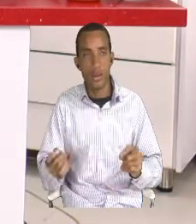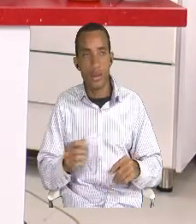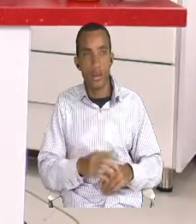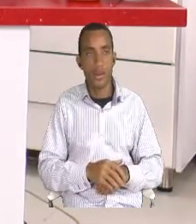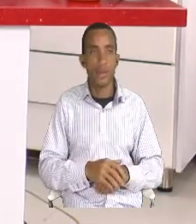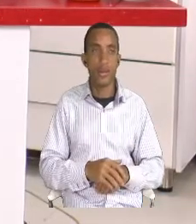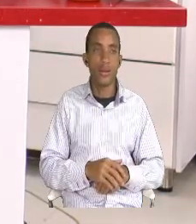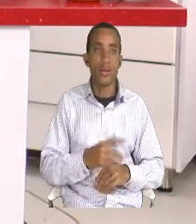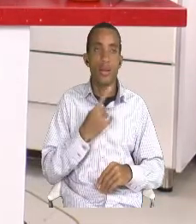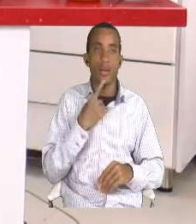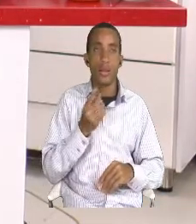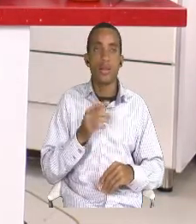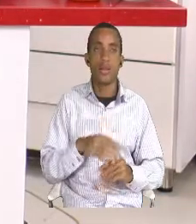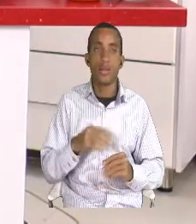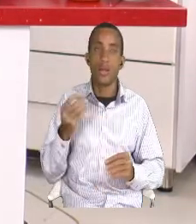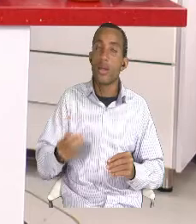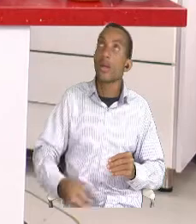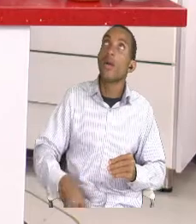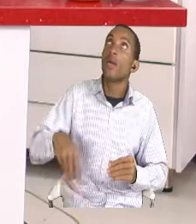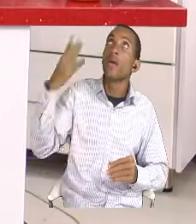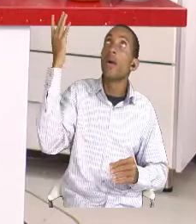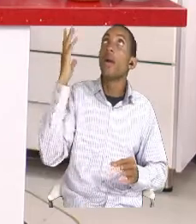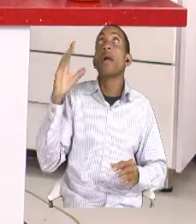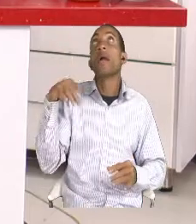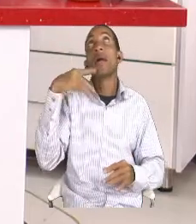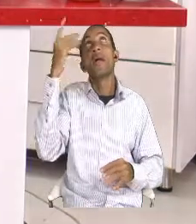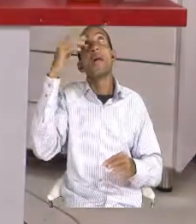ibas a decir, no, hay que tirarla para el techo para que vamos a ver si se despega. Sí,